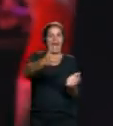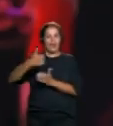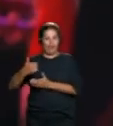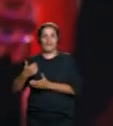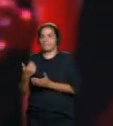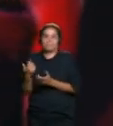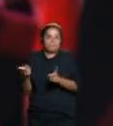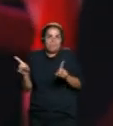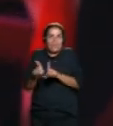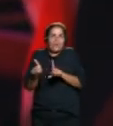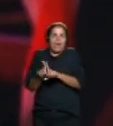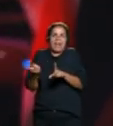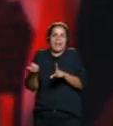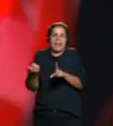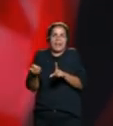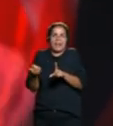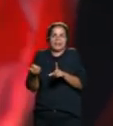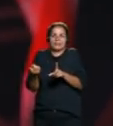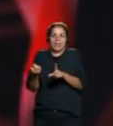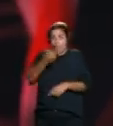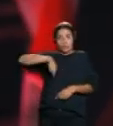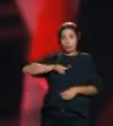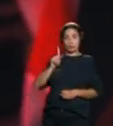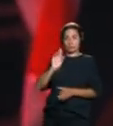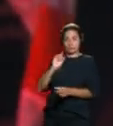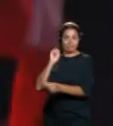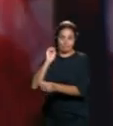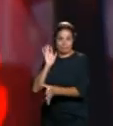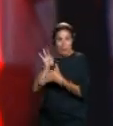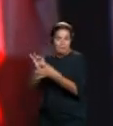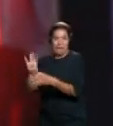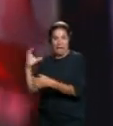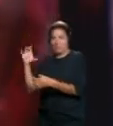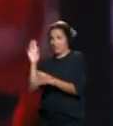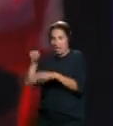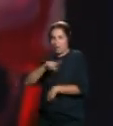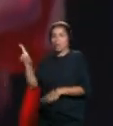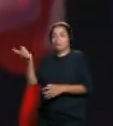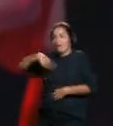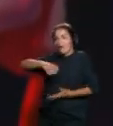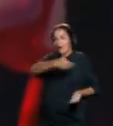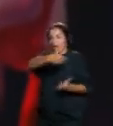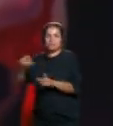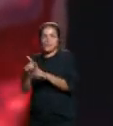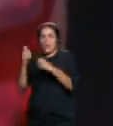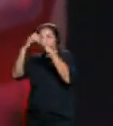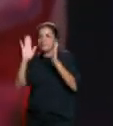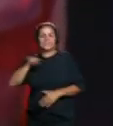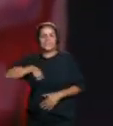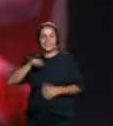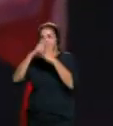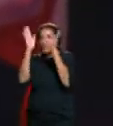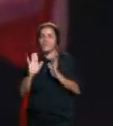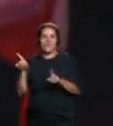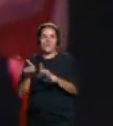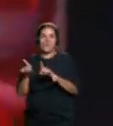como si fuéramos los que no somos de allí, como si fuera nuestra casa. Pedir disculpas a los vecinos más